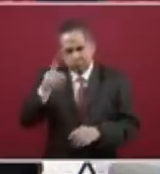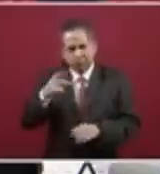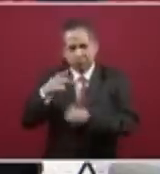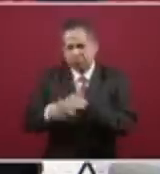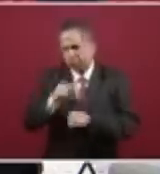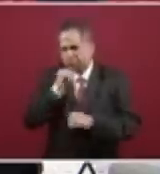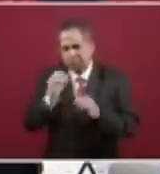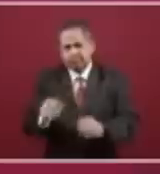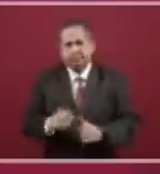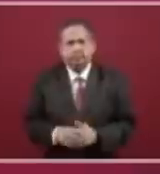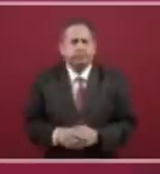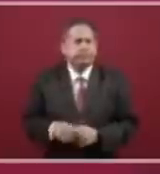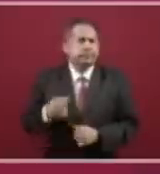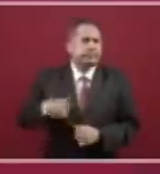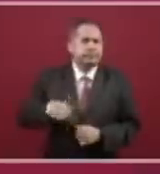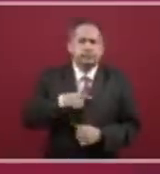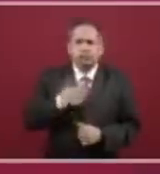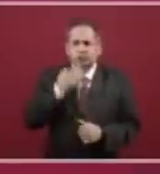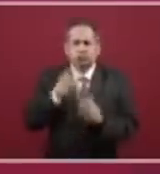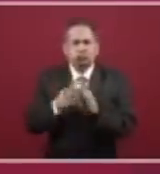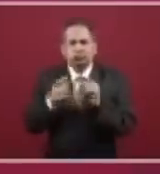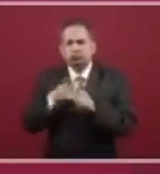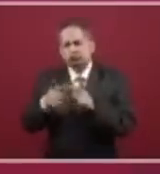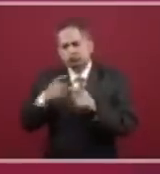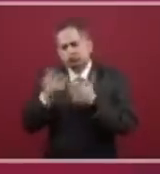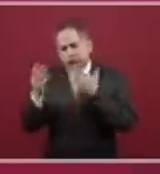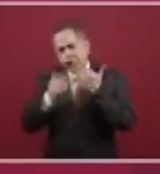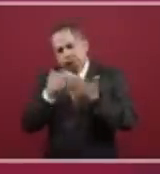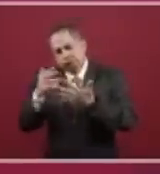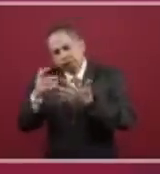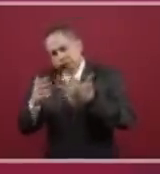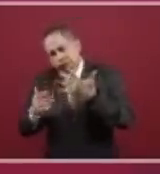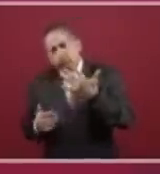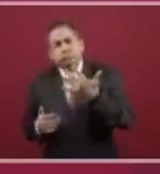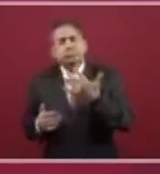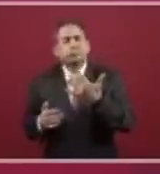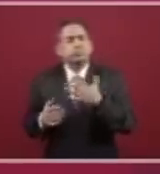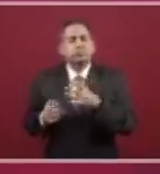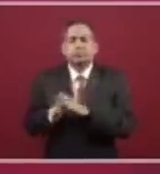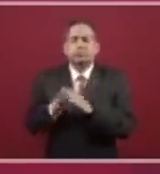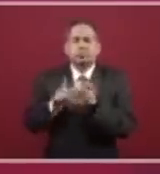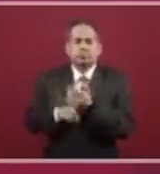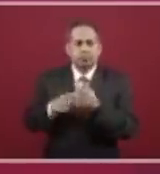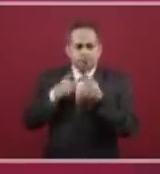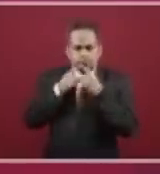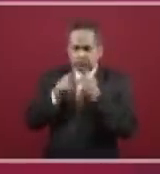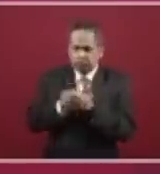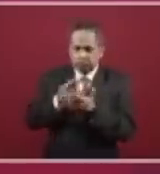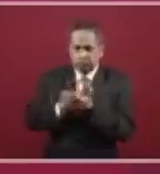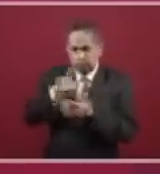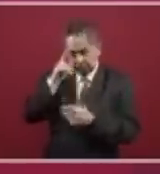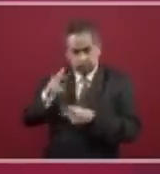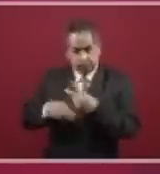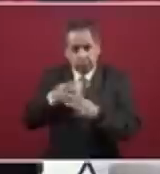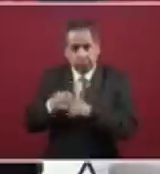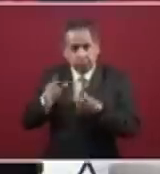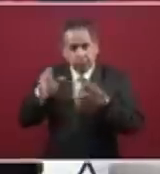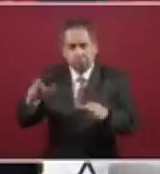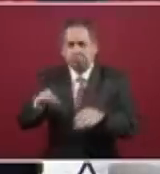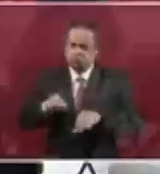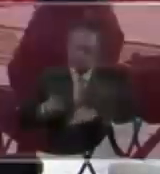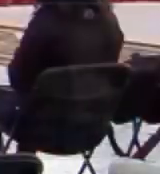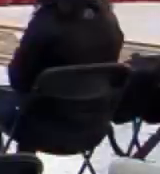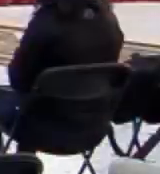posible entonces estamos en todos los estudios que son el requisito previo para cruzar en el aeropuerto estamos